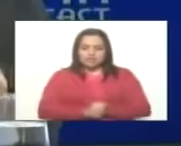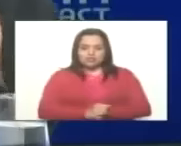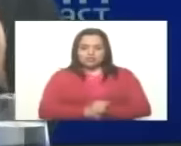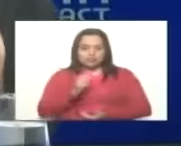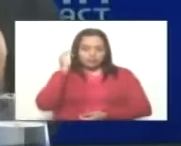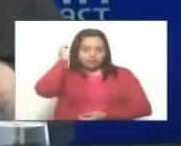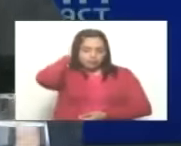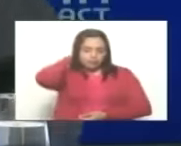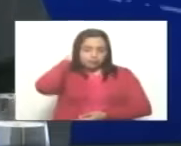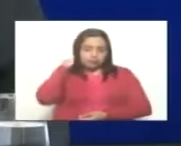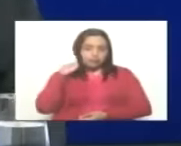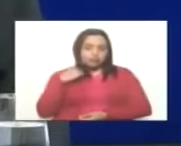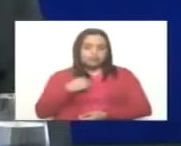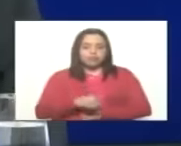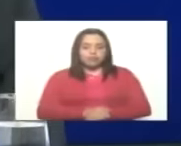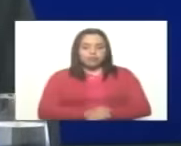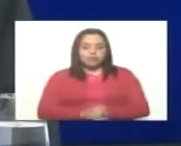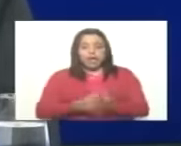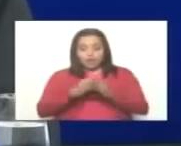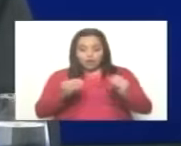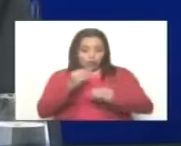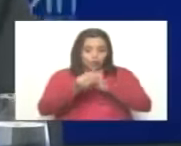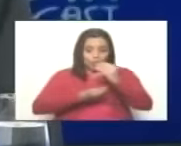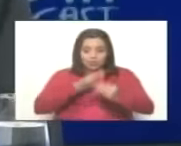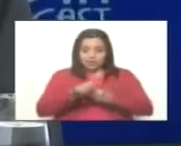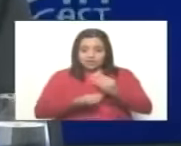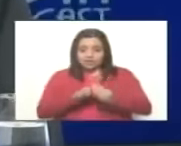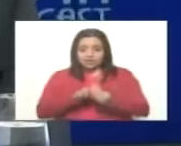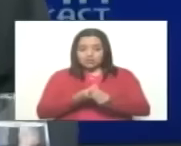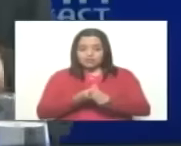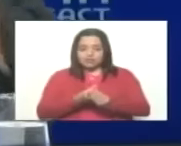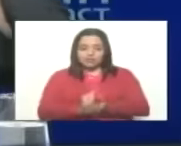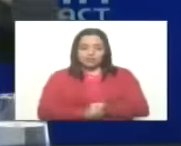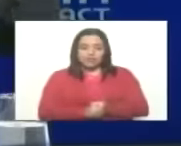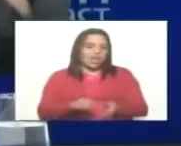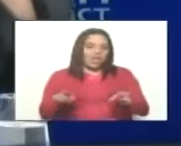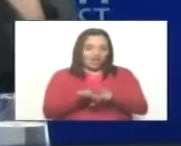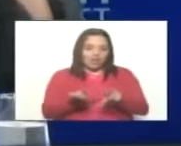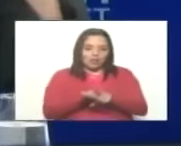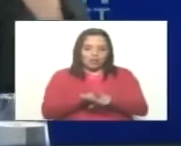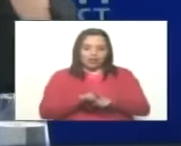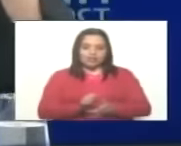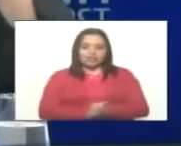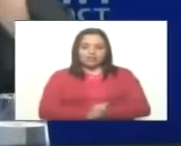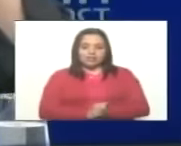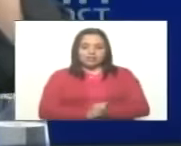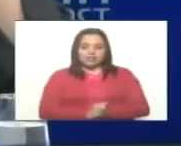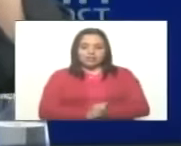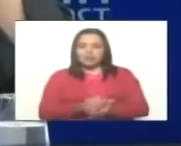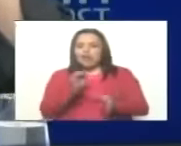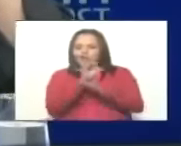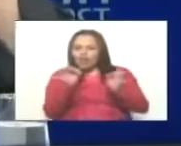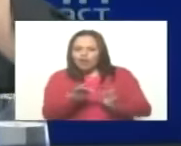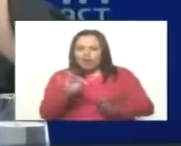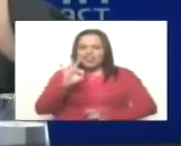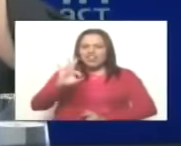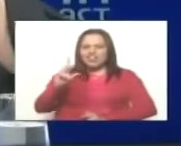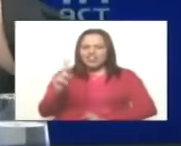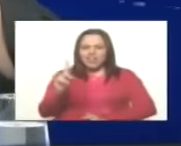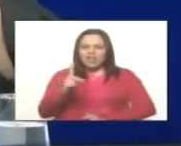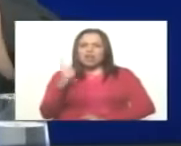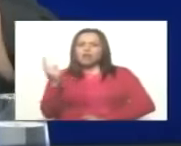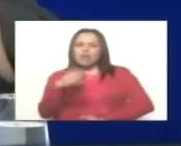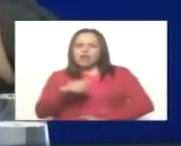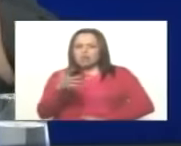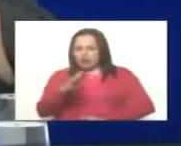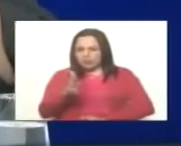explico. Claro. De todo lo que pasó, o sea, como si hubiese ocurrido, claro, de manera animada. En un mes yo creo que vamos a